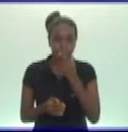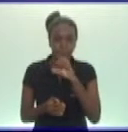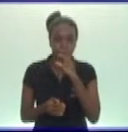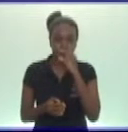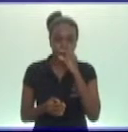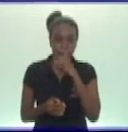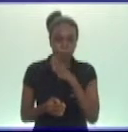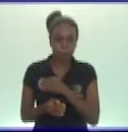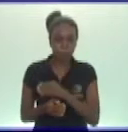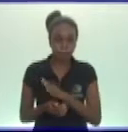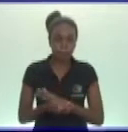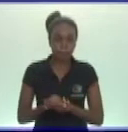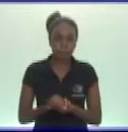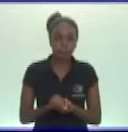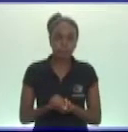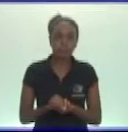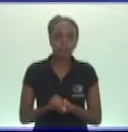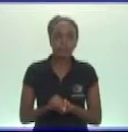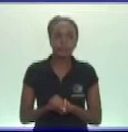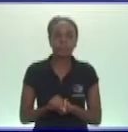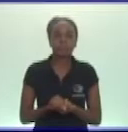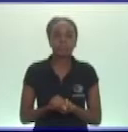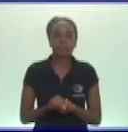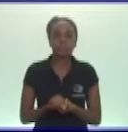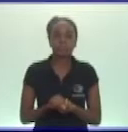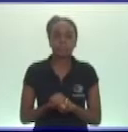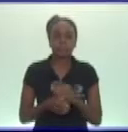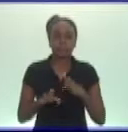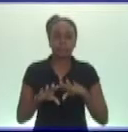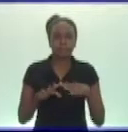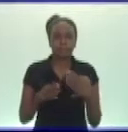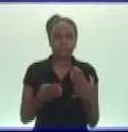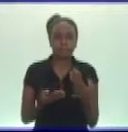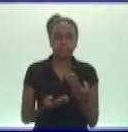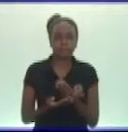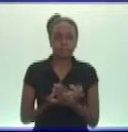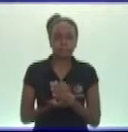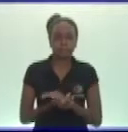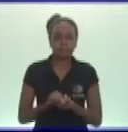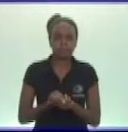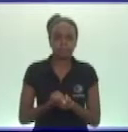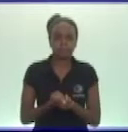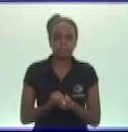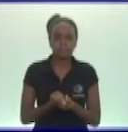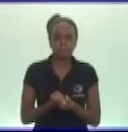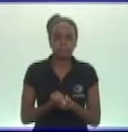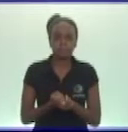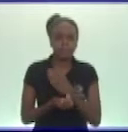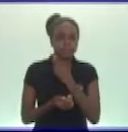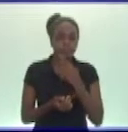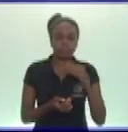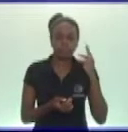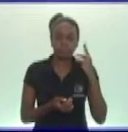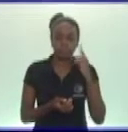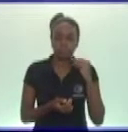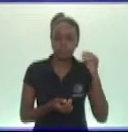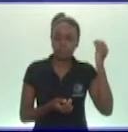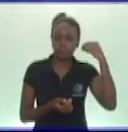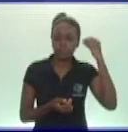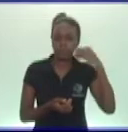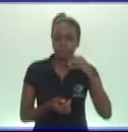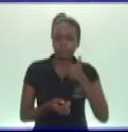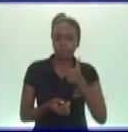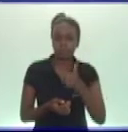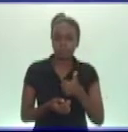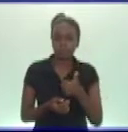objetivo en su discurso patriótico que se aunaran voluntades para la lucha. Martí sabía con